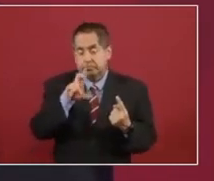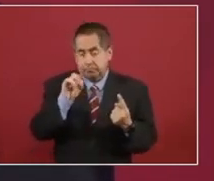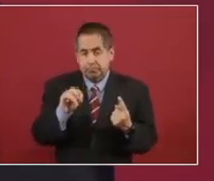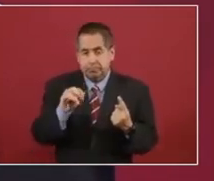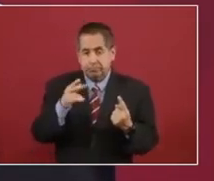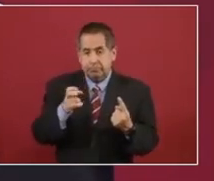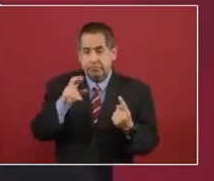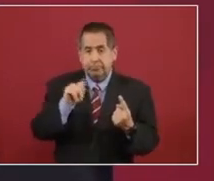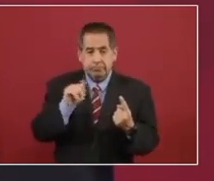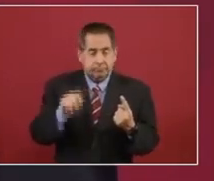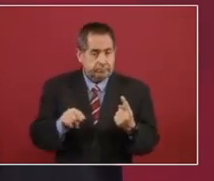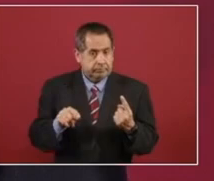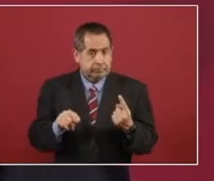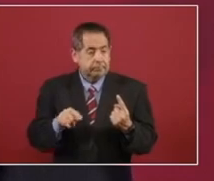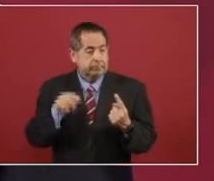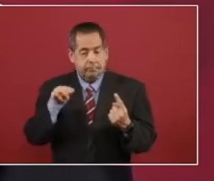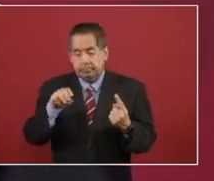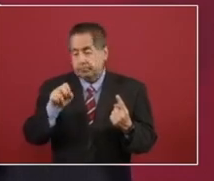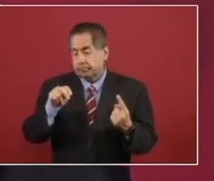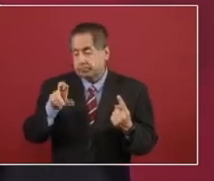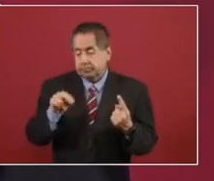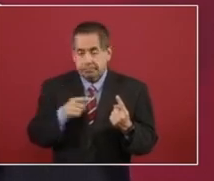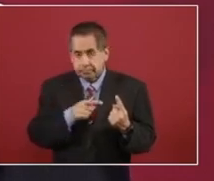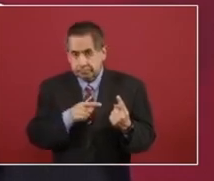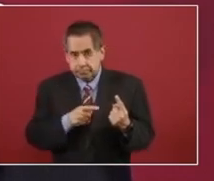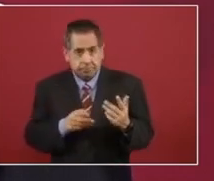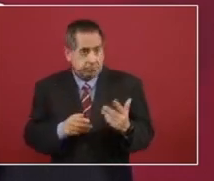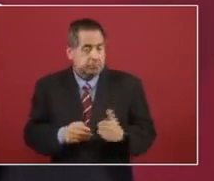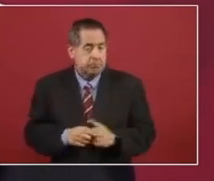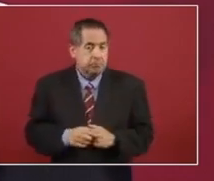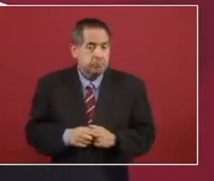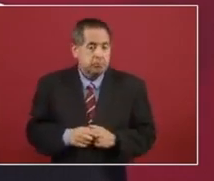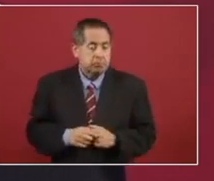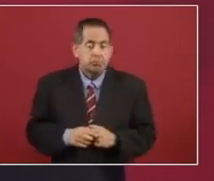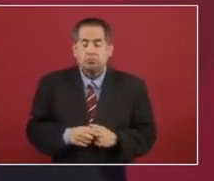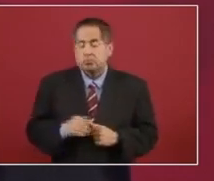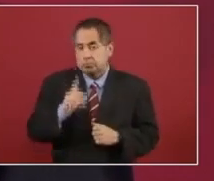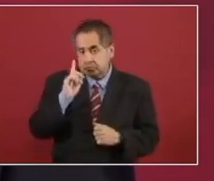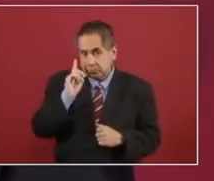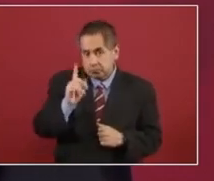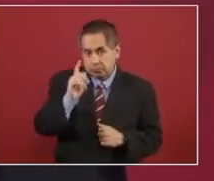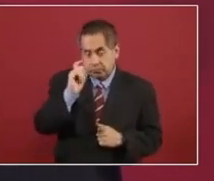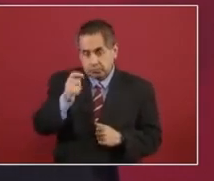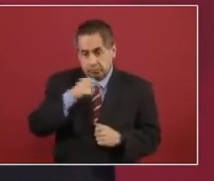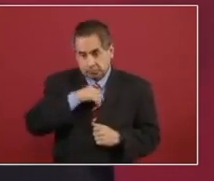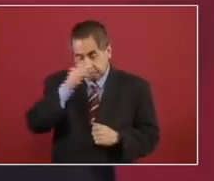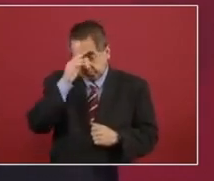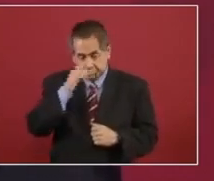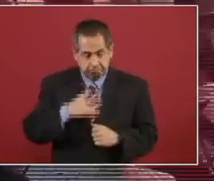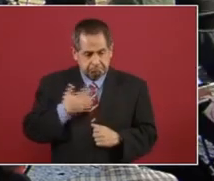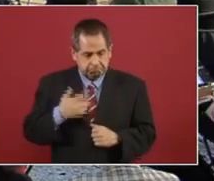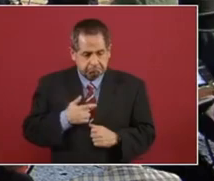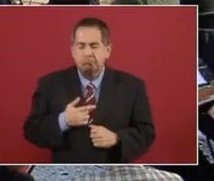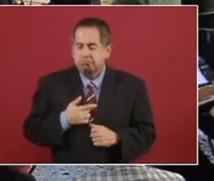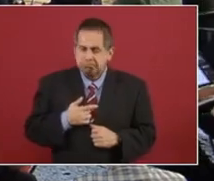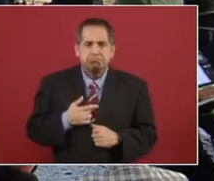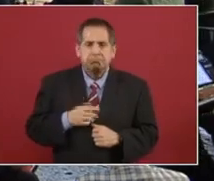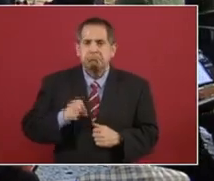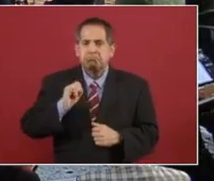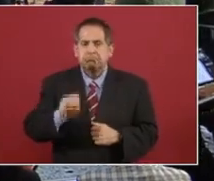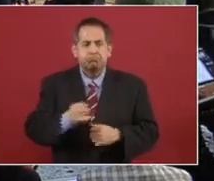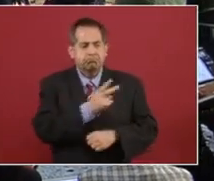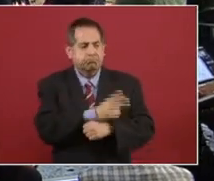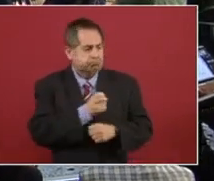Alejandro Hertz a la terna. Y una de las cosas que me motivó